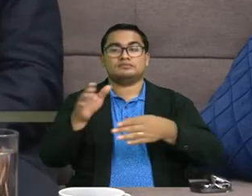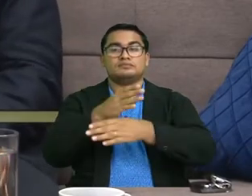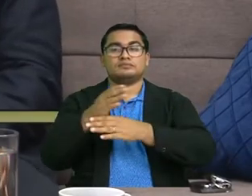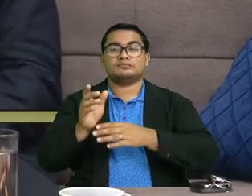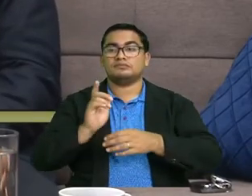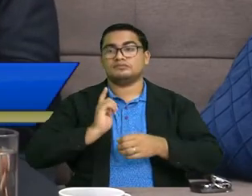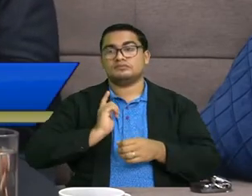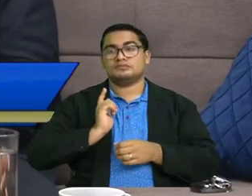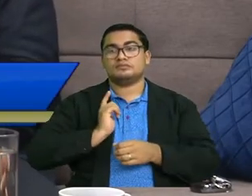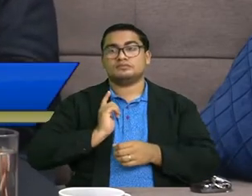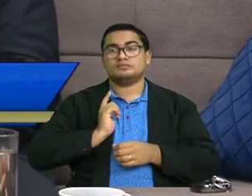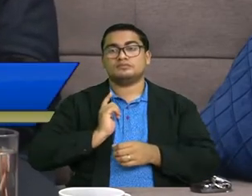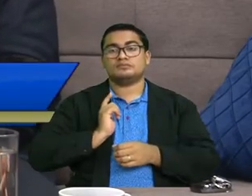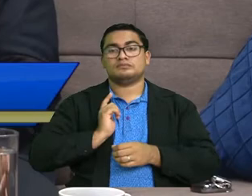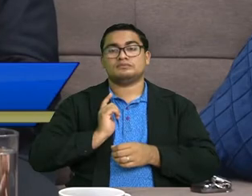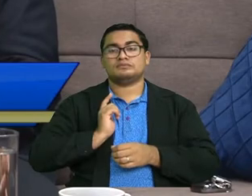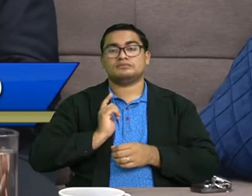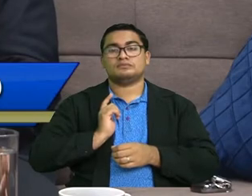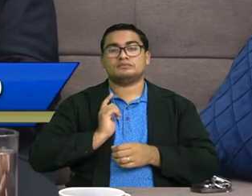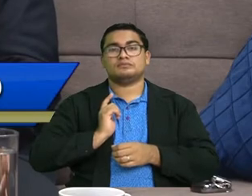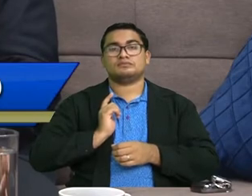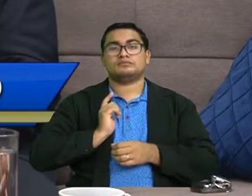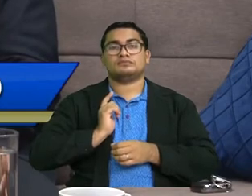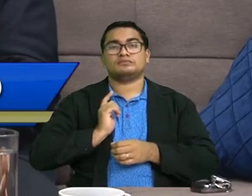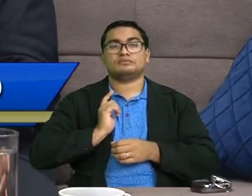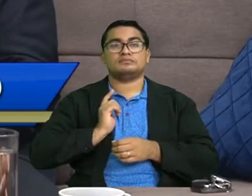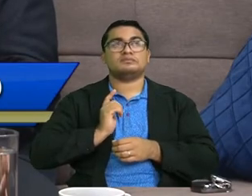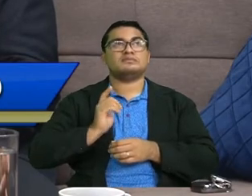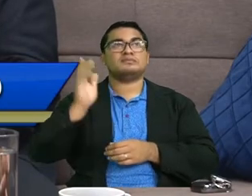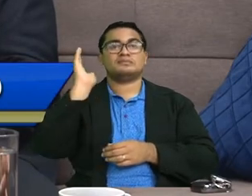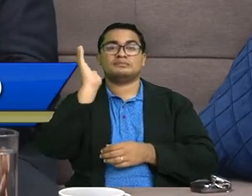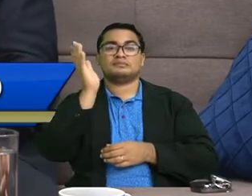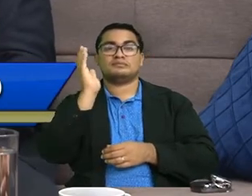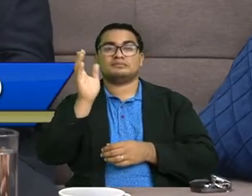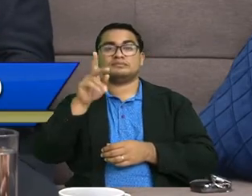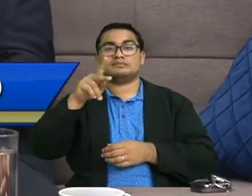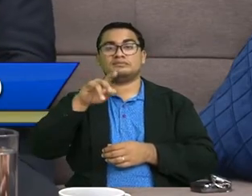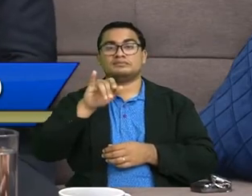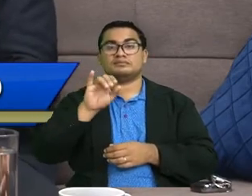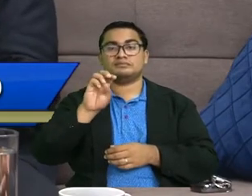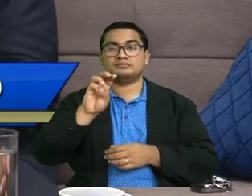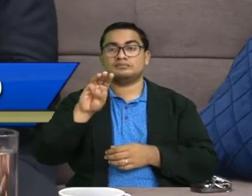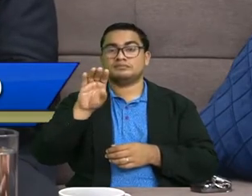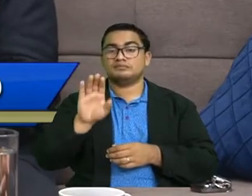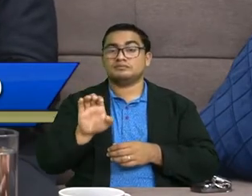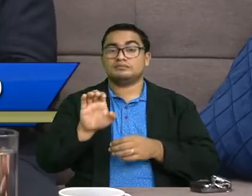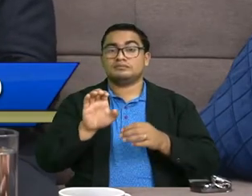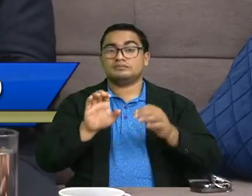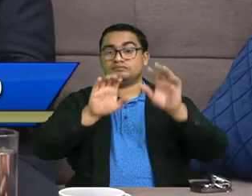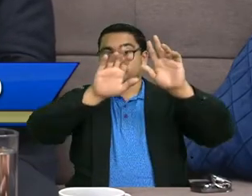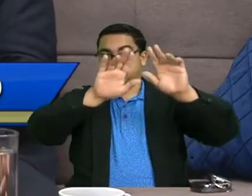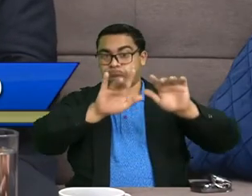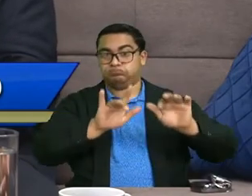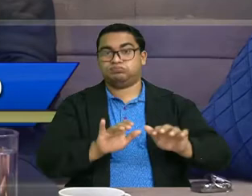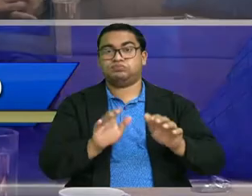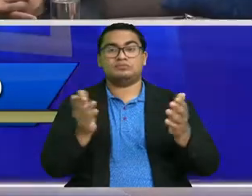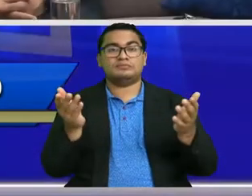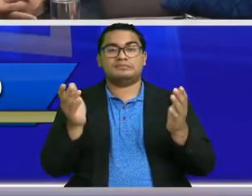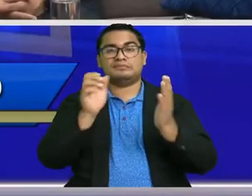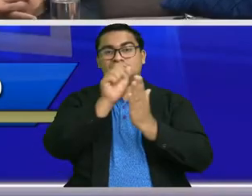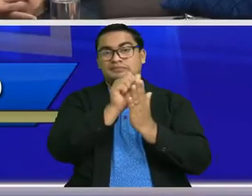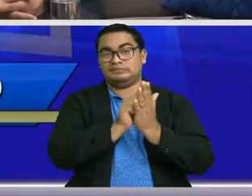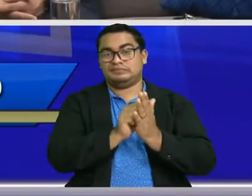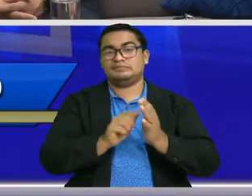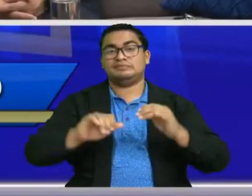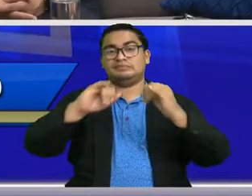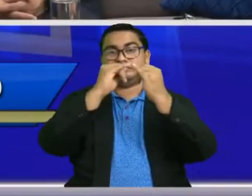tener durante esta edición la Expo Pyme en línea. Sí, sí. Eso será una agenda